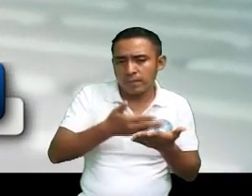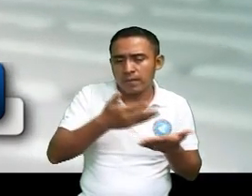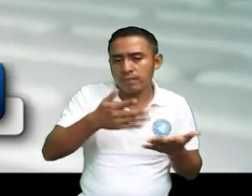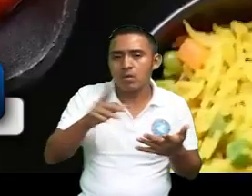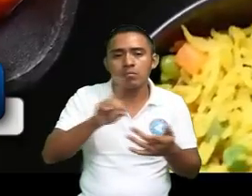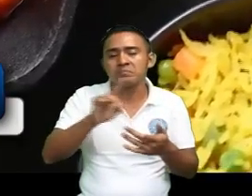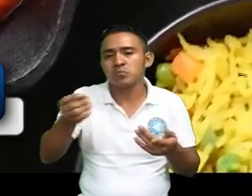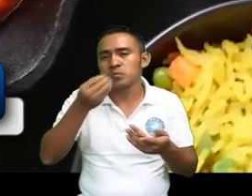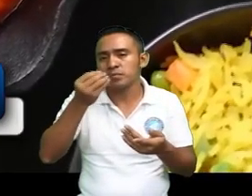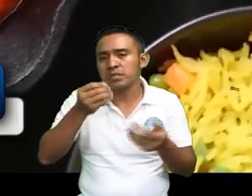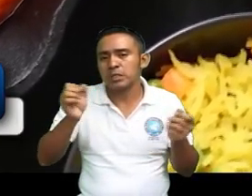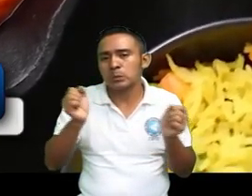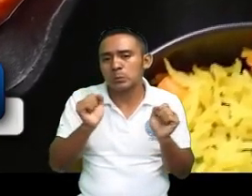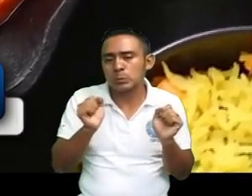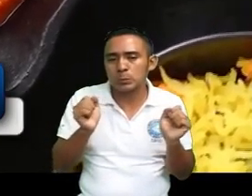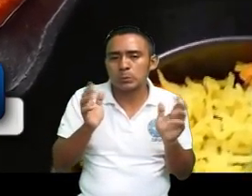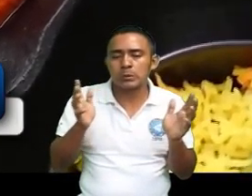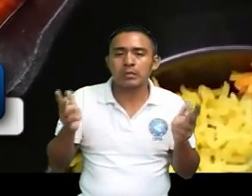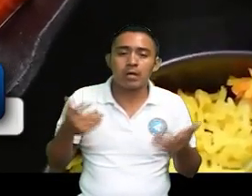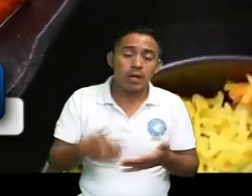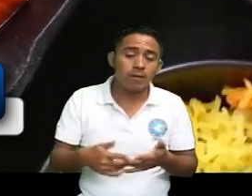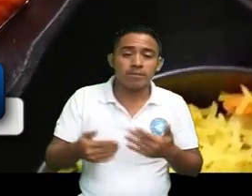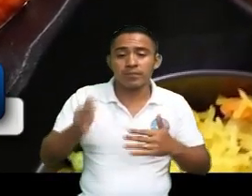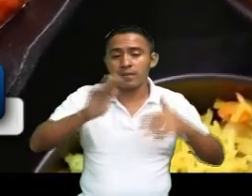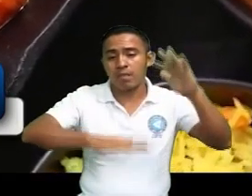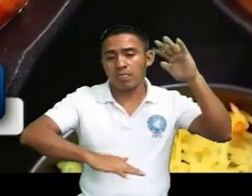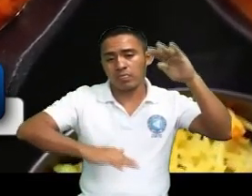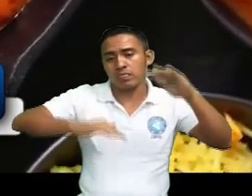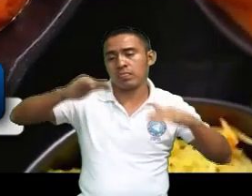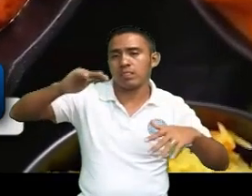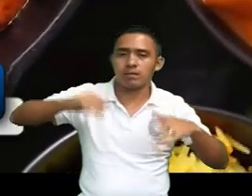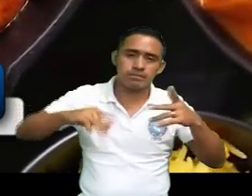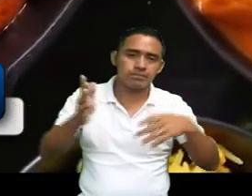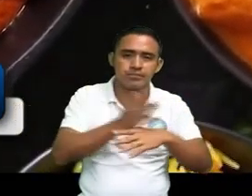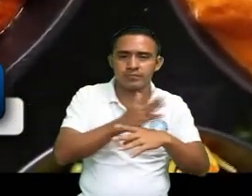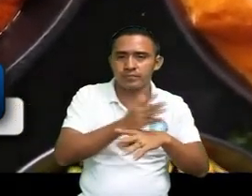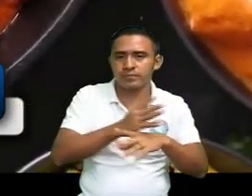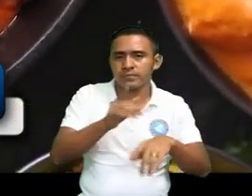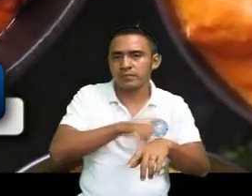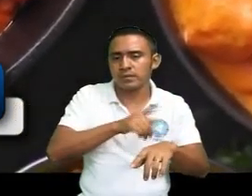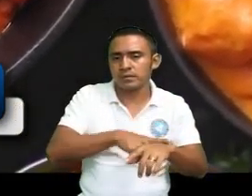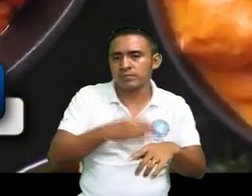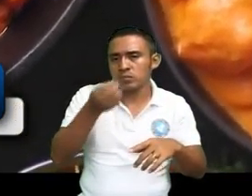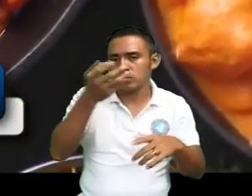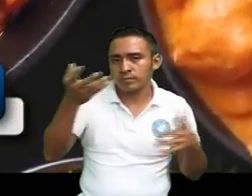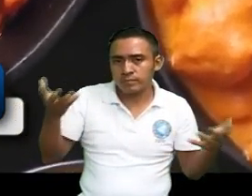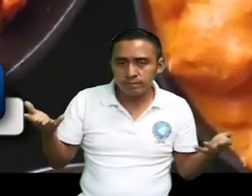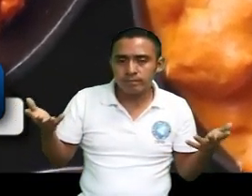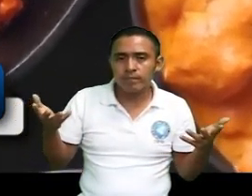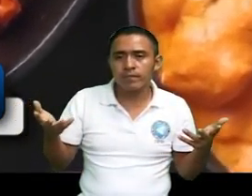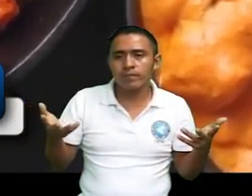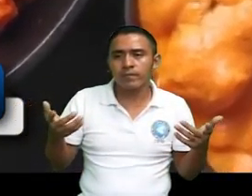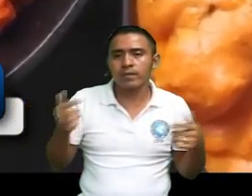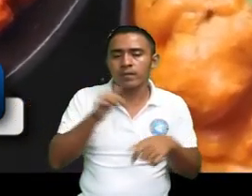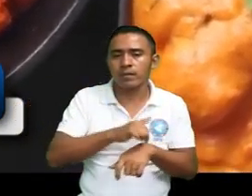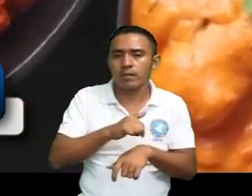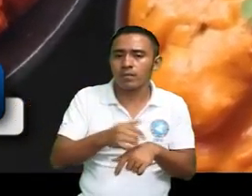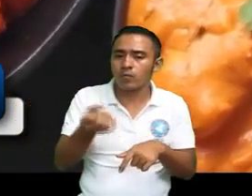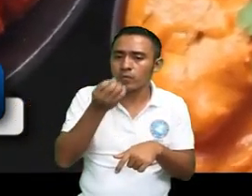de comida, además de imbalanceada, pues y fuera del horario laboral y en la forma en que no es adecuado